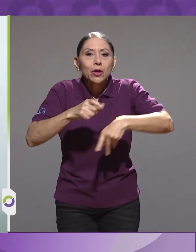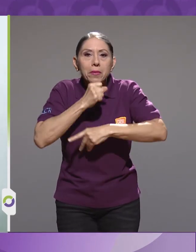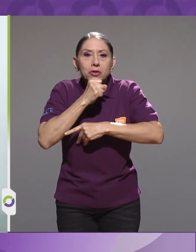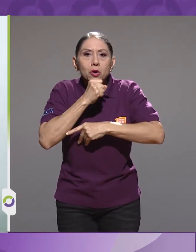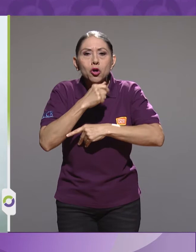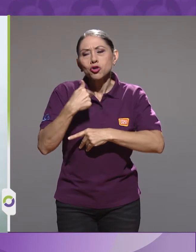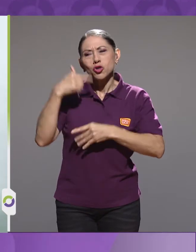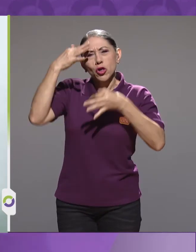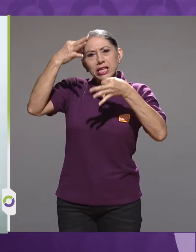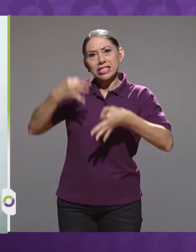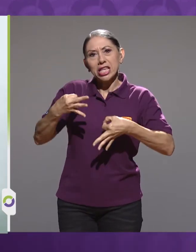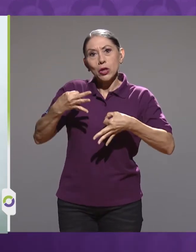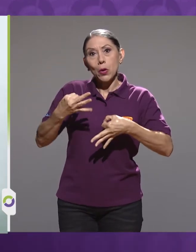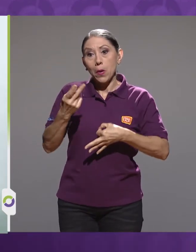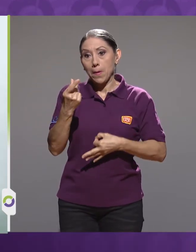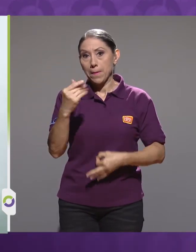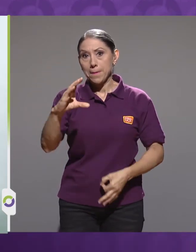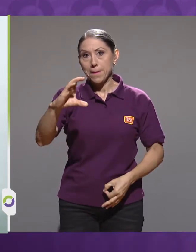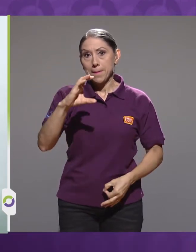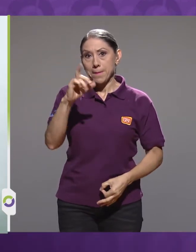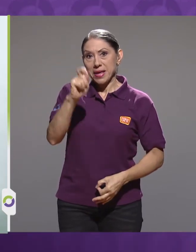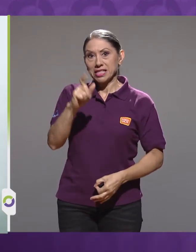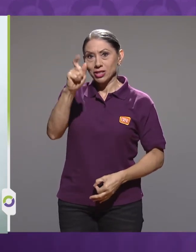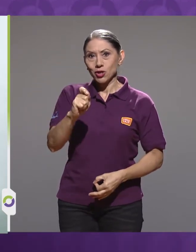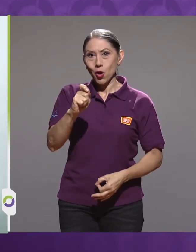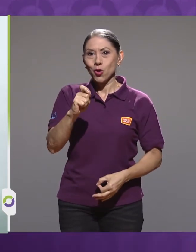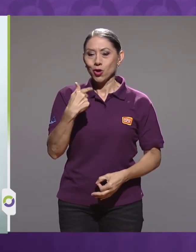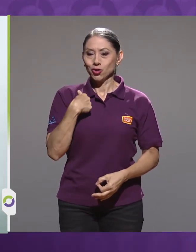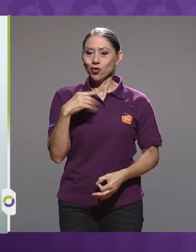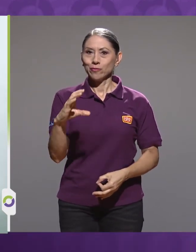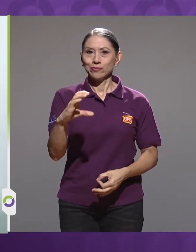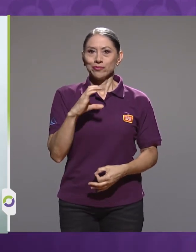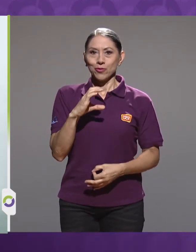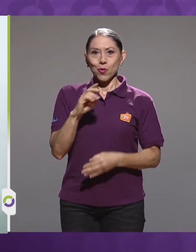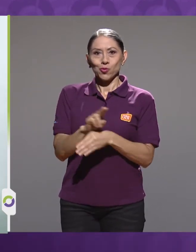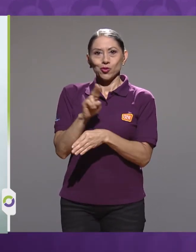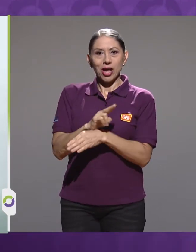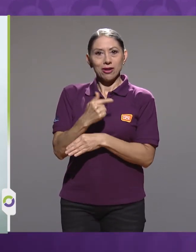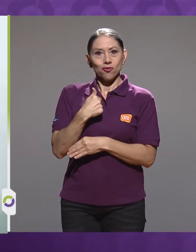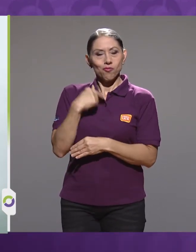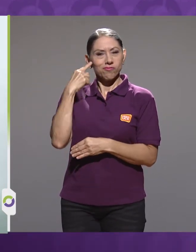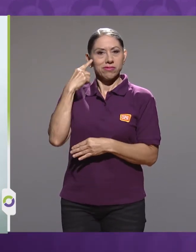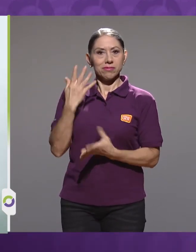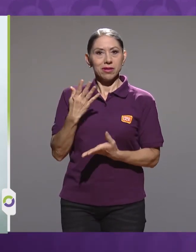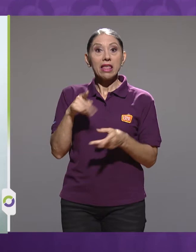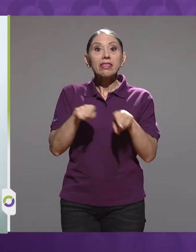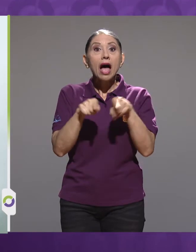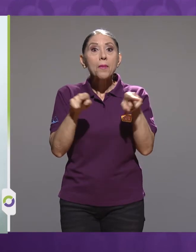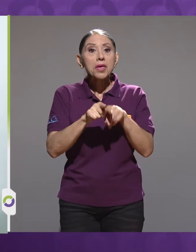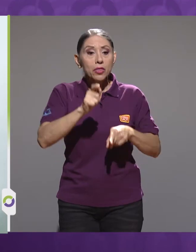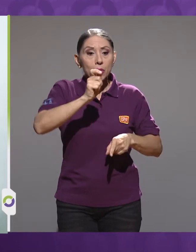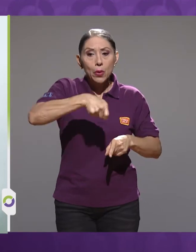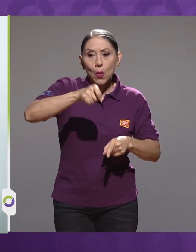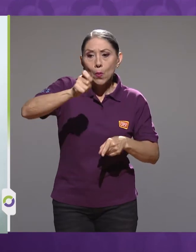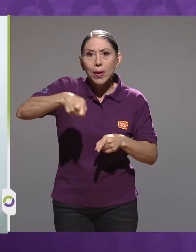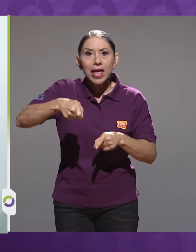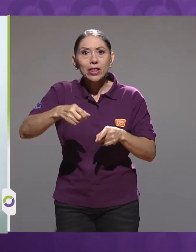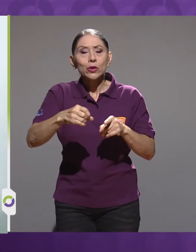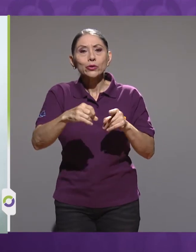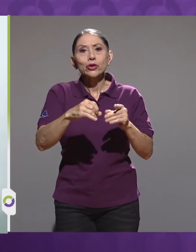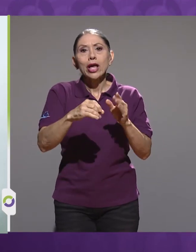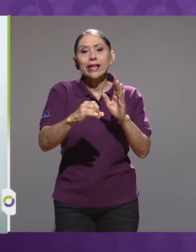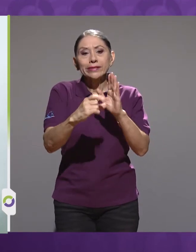o a mi mamá y no necesariamente la voy a usar con ella. El rapto de documentos, cédulas, tarjetas, ¿verdad? Todo esto también se tipifica